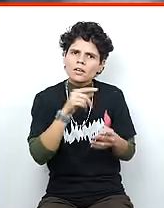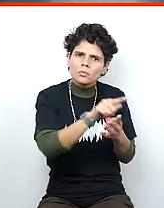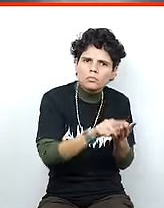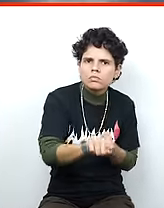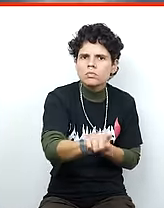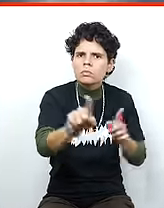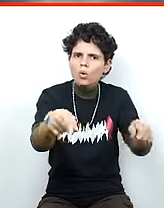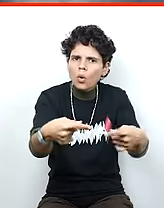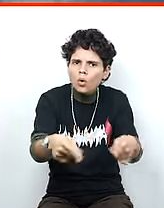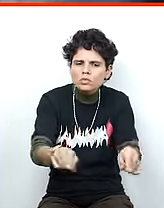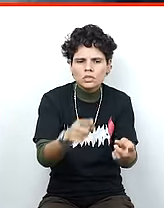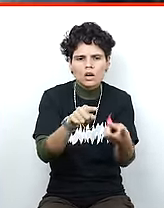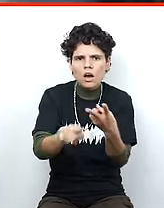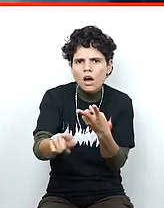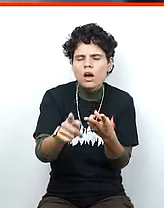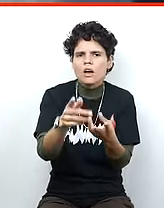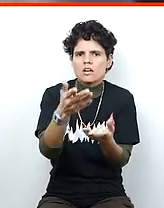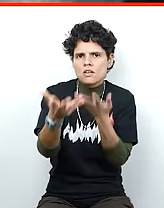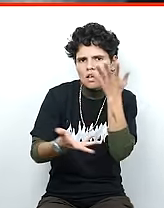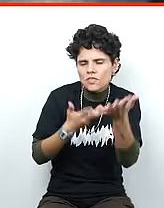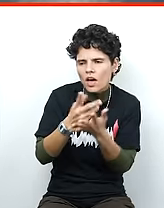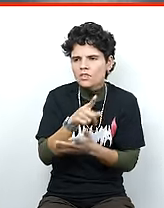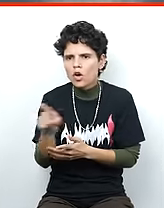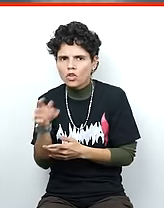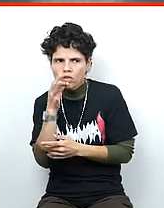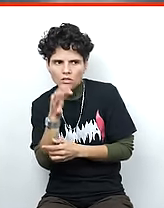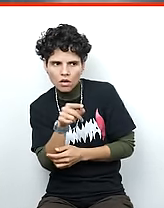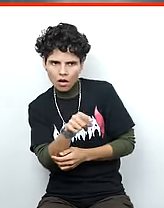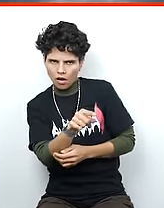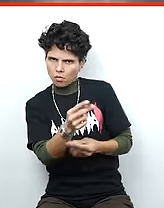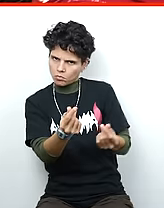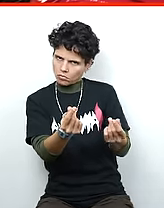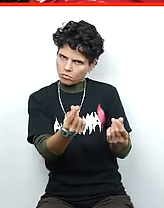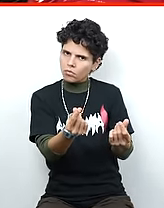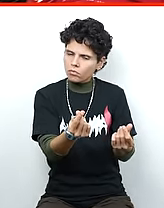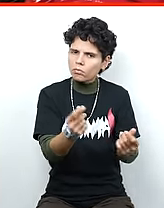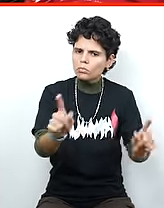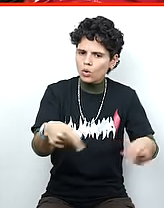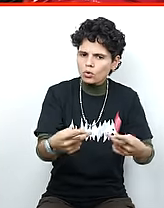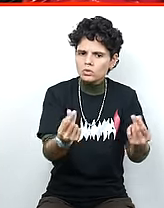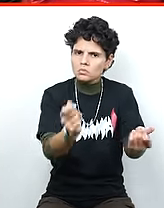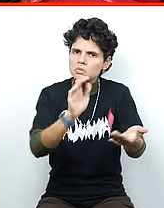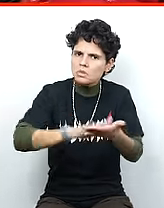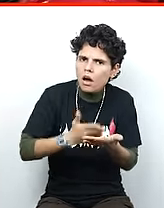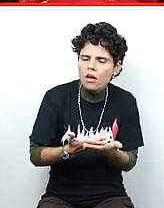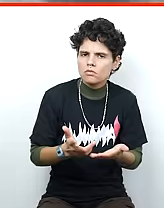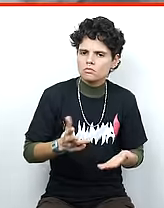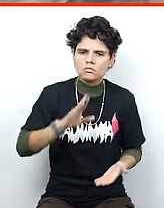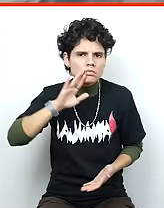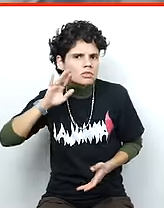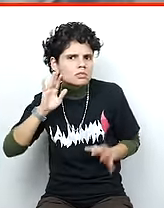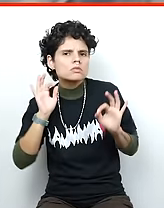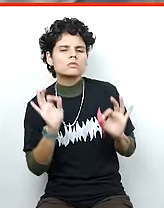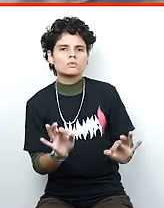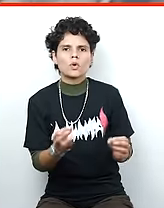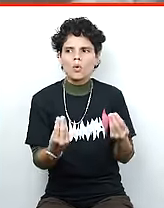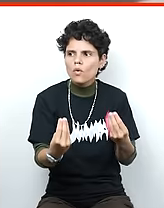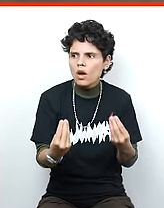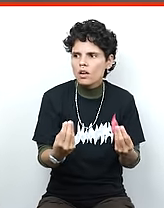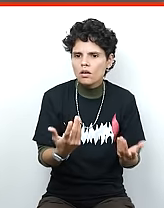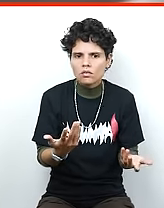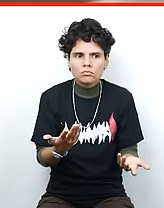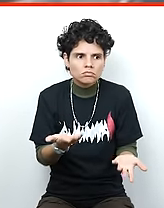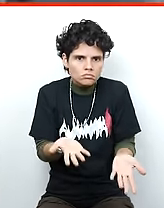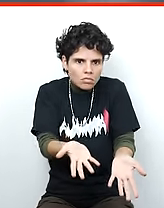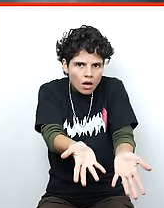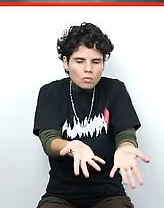artistas también empezaban a ganar plata, ahí es cuando los locos dicen, puta, ya si en la música hay plata y algo sano, algo bueno, ¿por qué no lo vamos a hacerlo? Y si tenemos